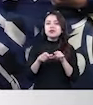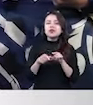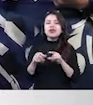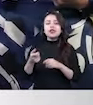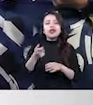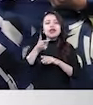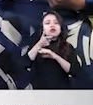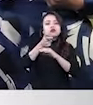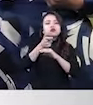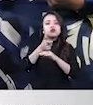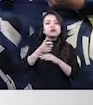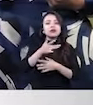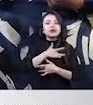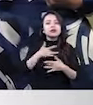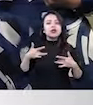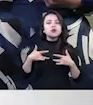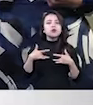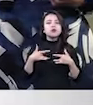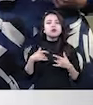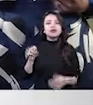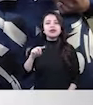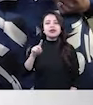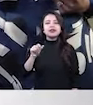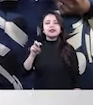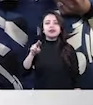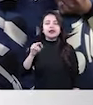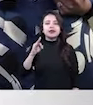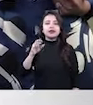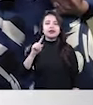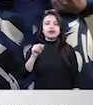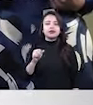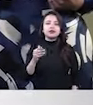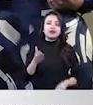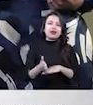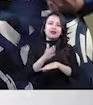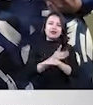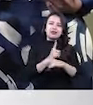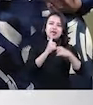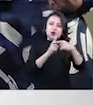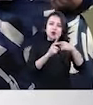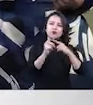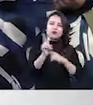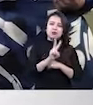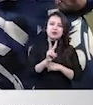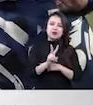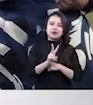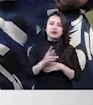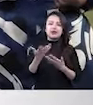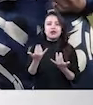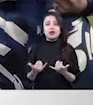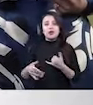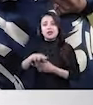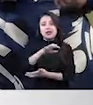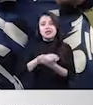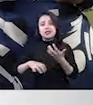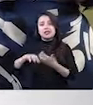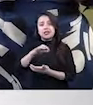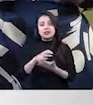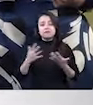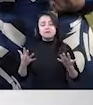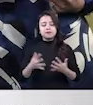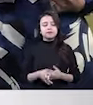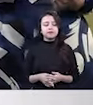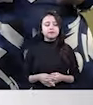de Aquí lo informamos en su Sanitas. momento. Recuerde usted que era Cruz Verde y ahora esto se volvió un Claro. desorden. Y lo que está diciendo este hombre es que